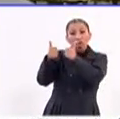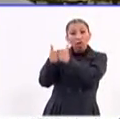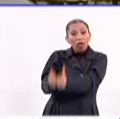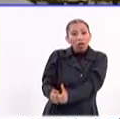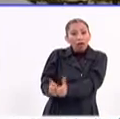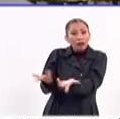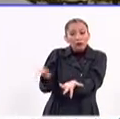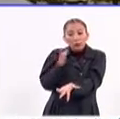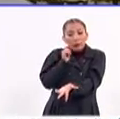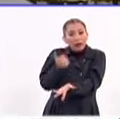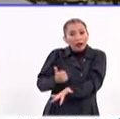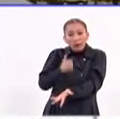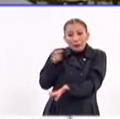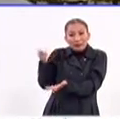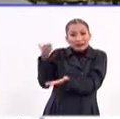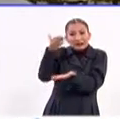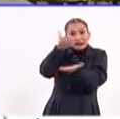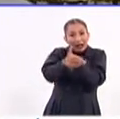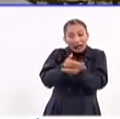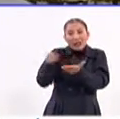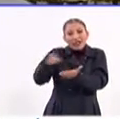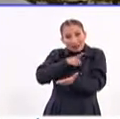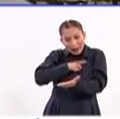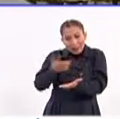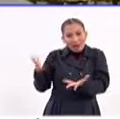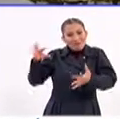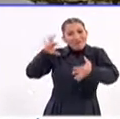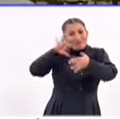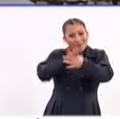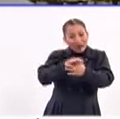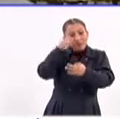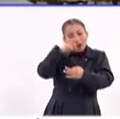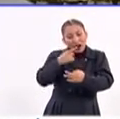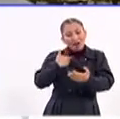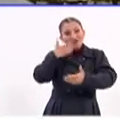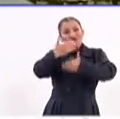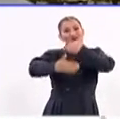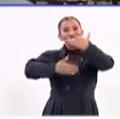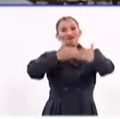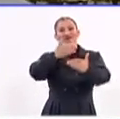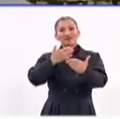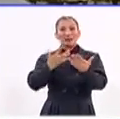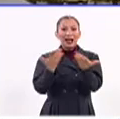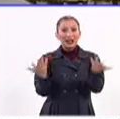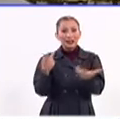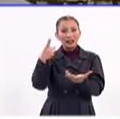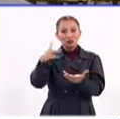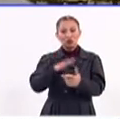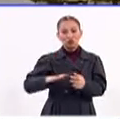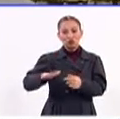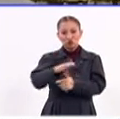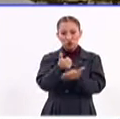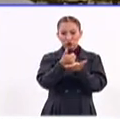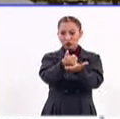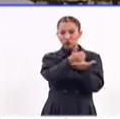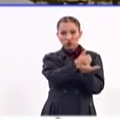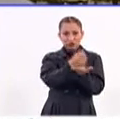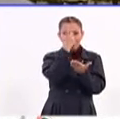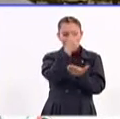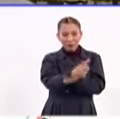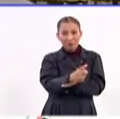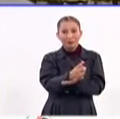queda desaprovechado cuando debería de sumarse a la capacidad de su sociedad